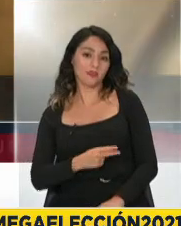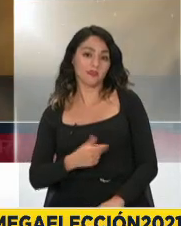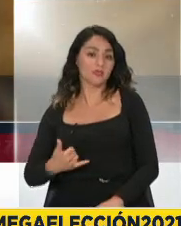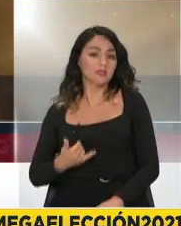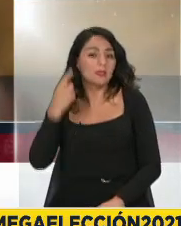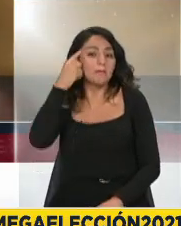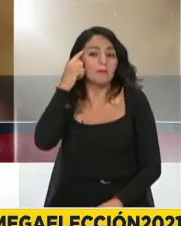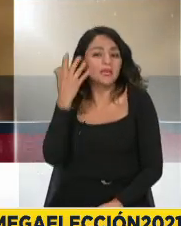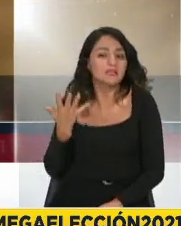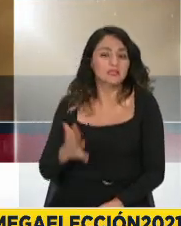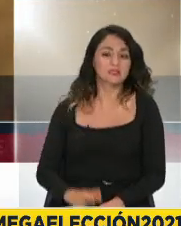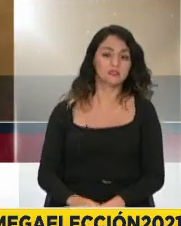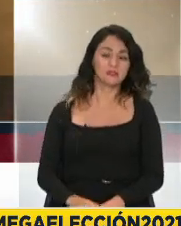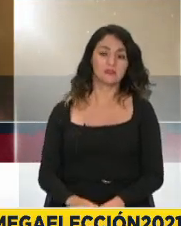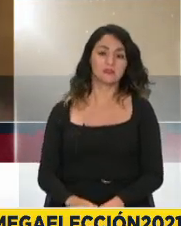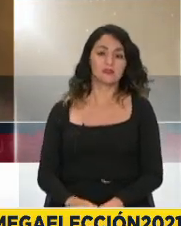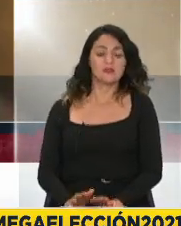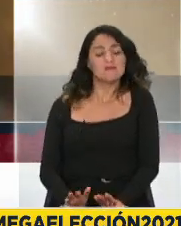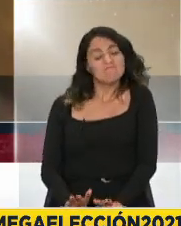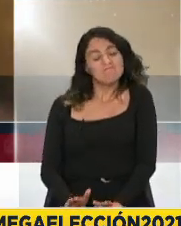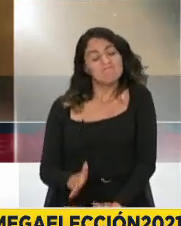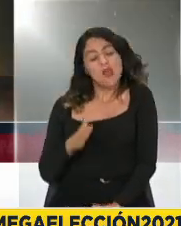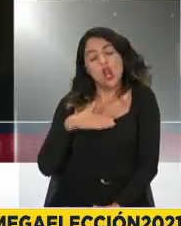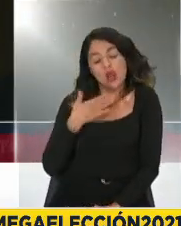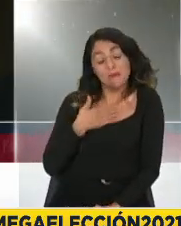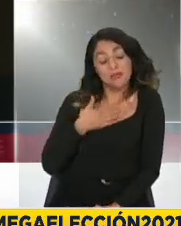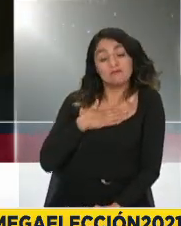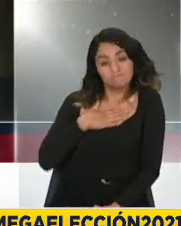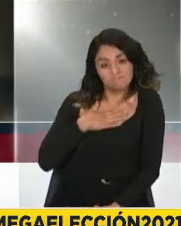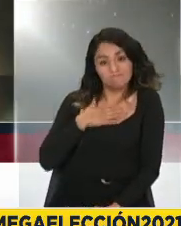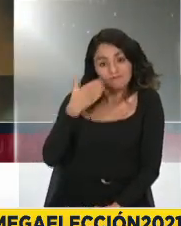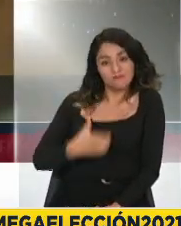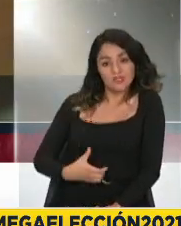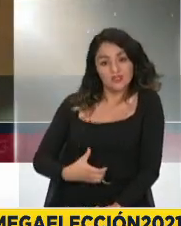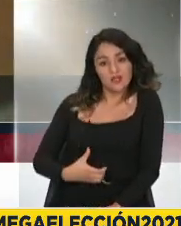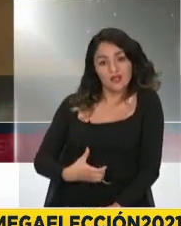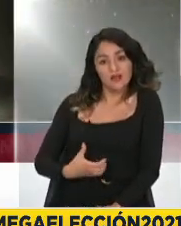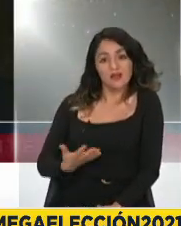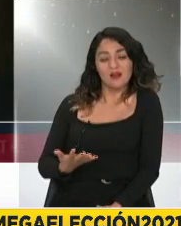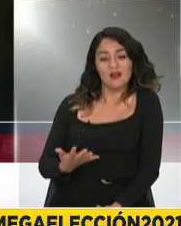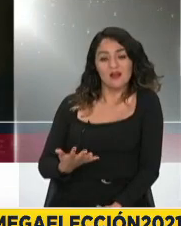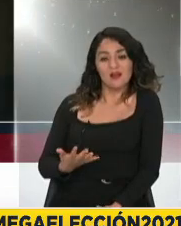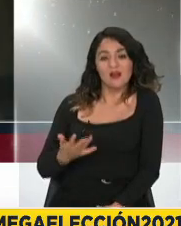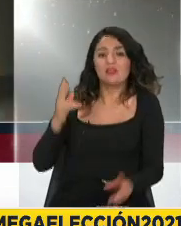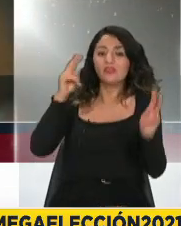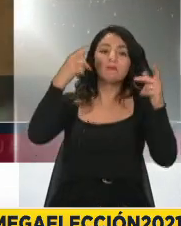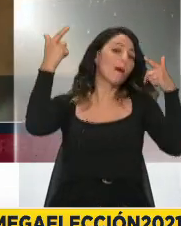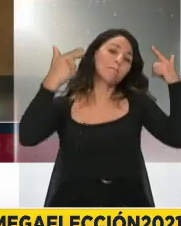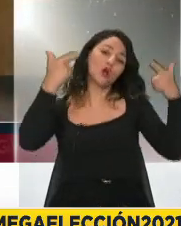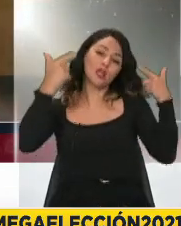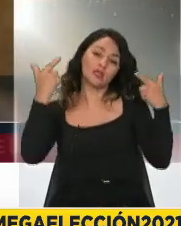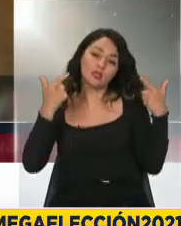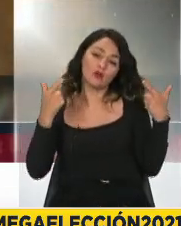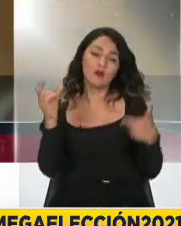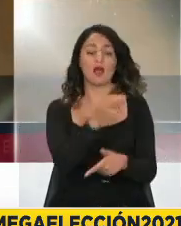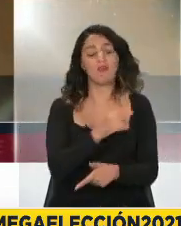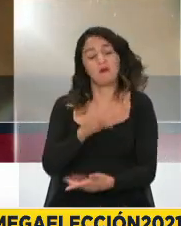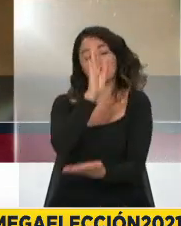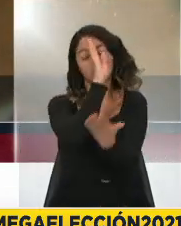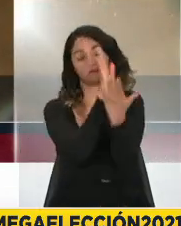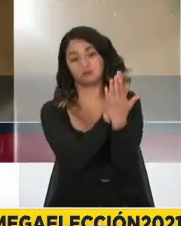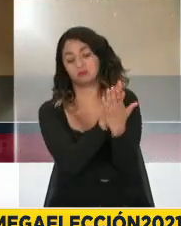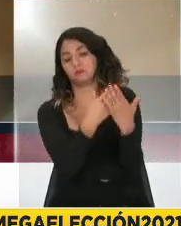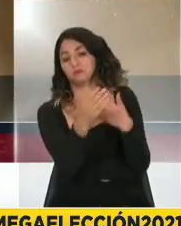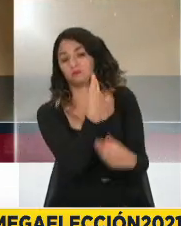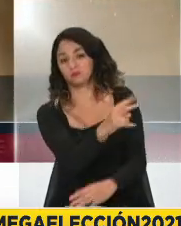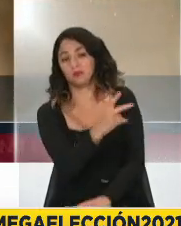electoral? Lo lamento mucho en lo personal, más que en lo político la gente sabrá tomar sus propias decisiones,